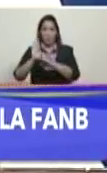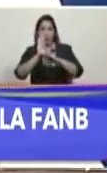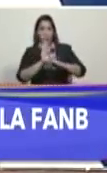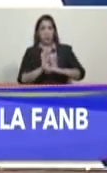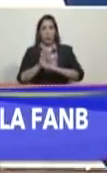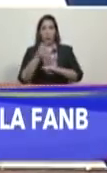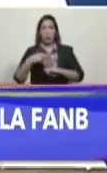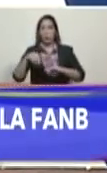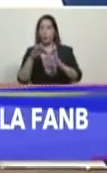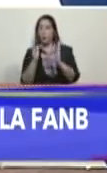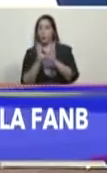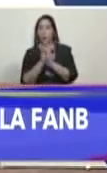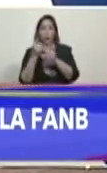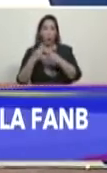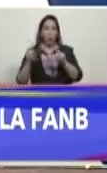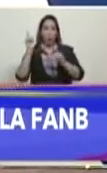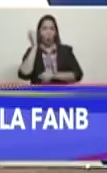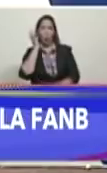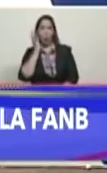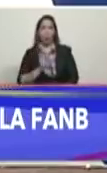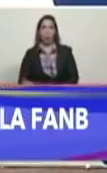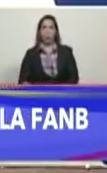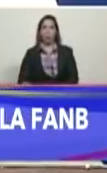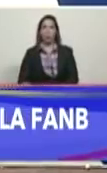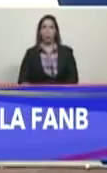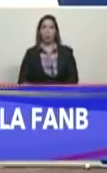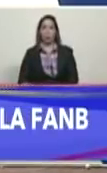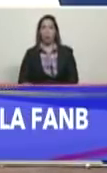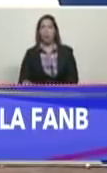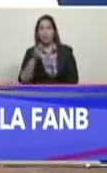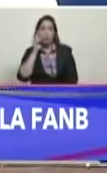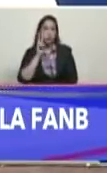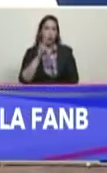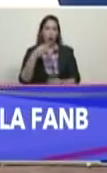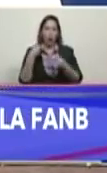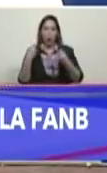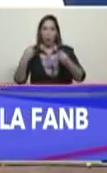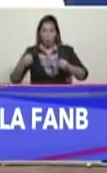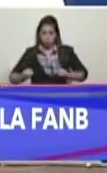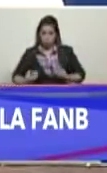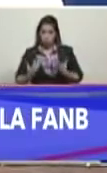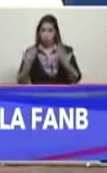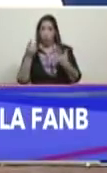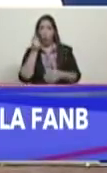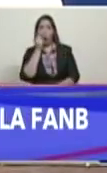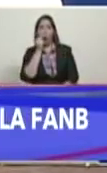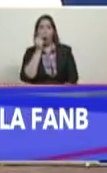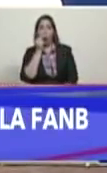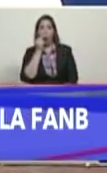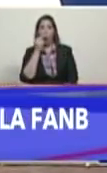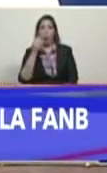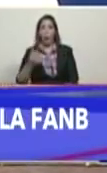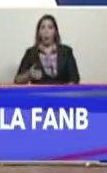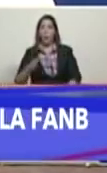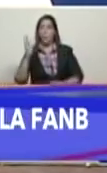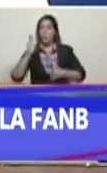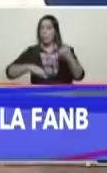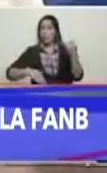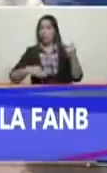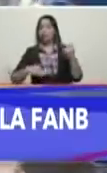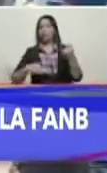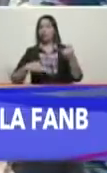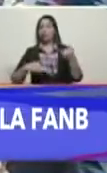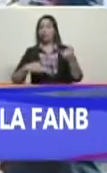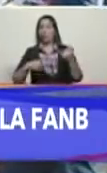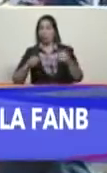Loreto, a ti te ensalza la multitud admirable de los hombres de azul pizarra, quienes luchando hasta el fin morirán en